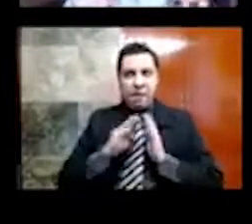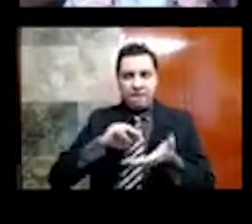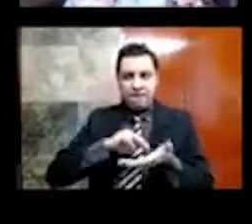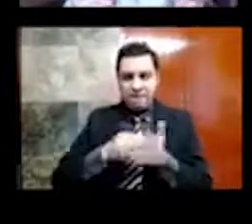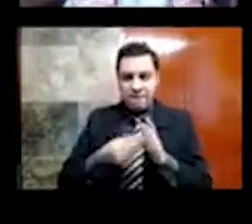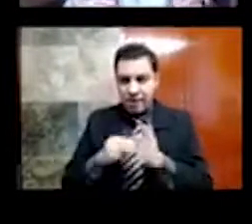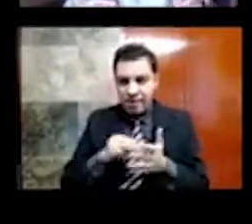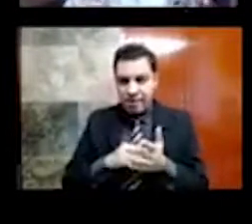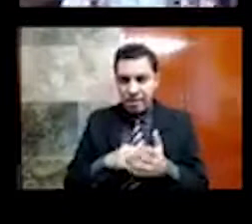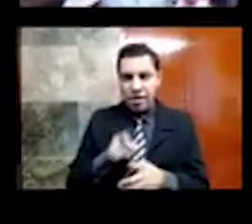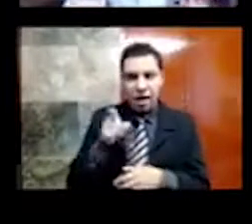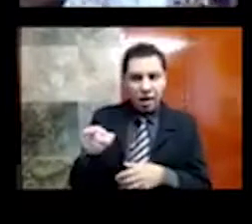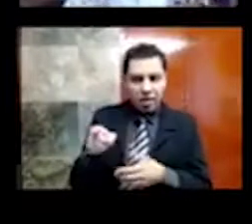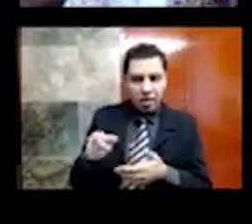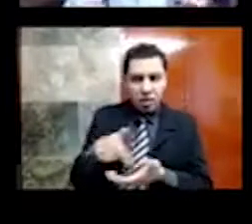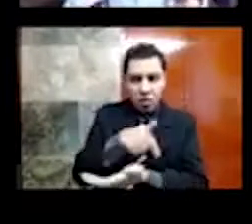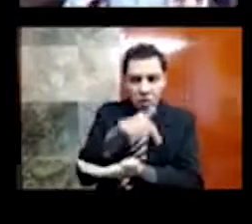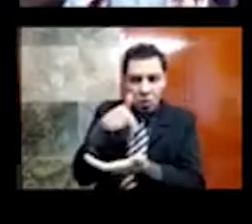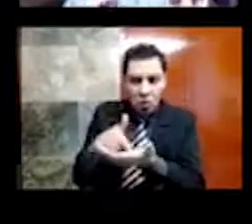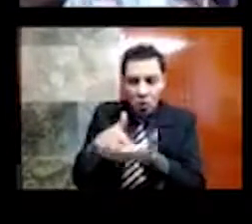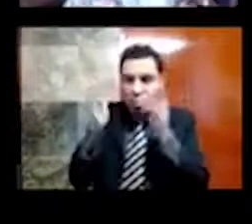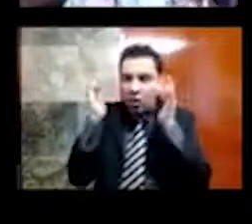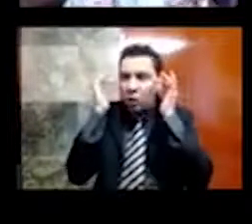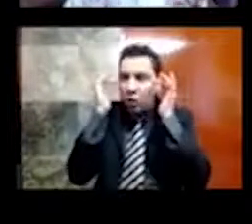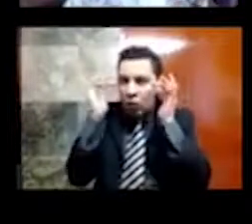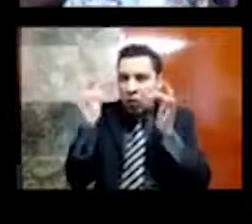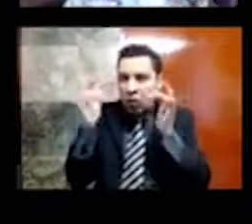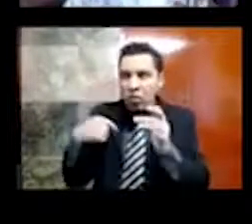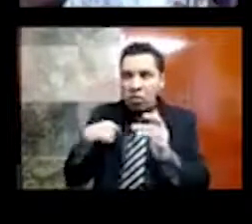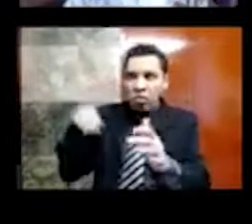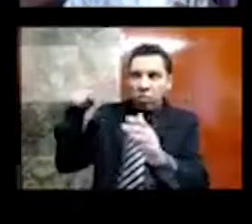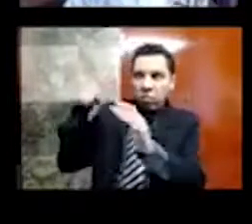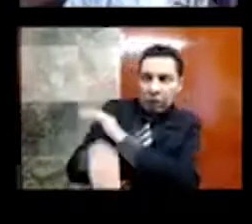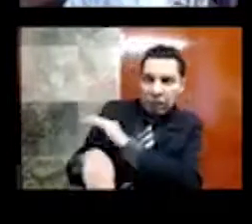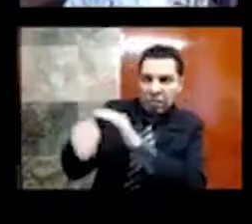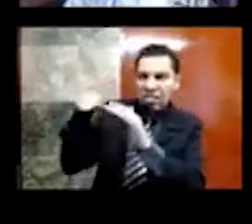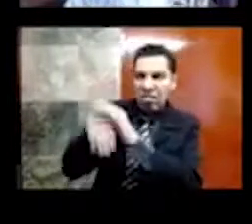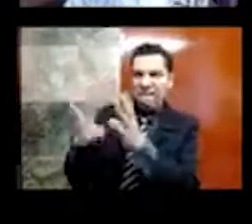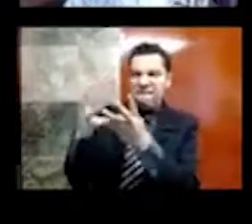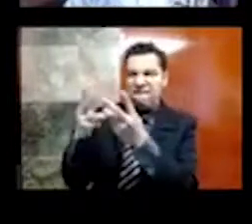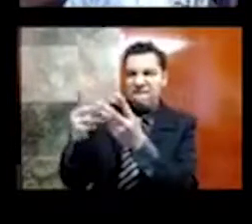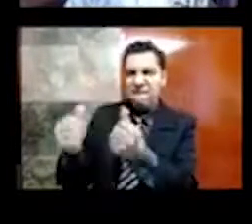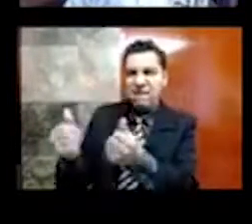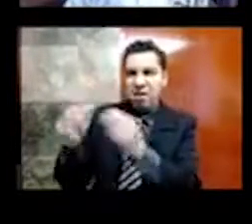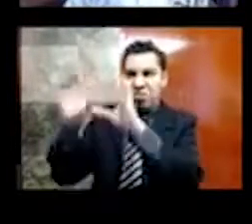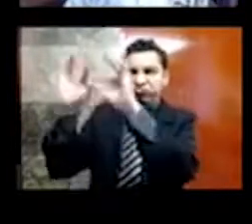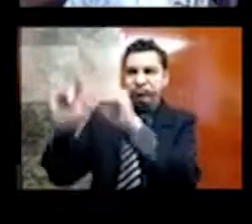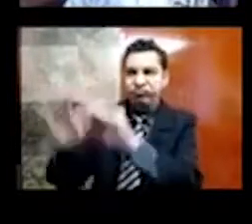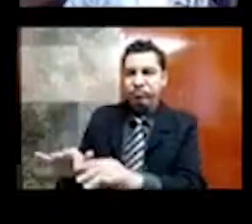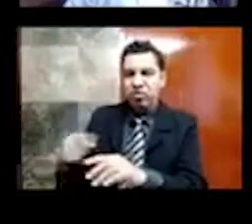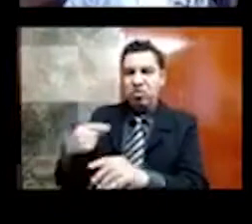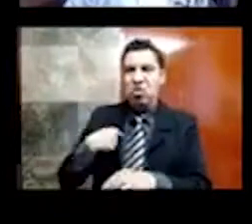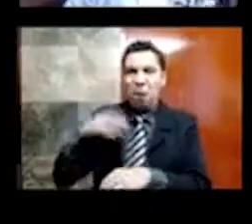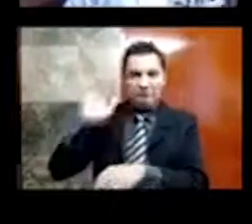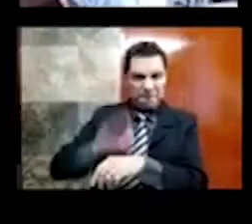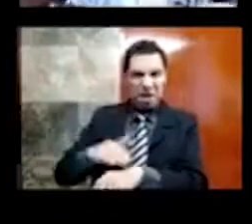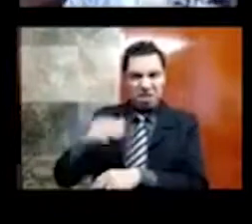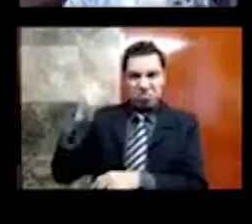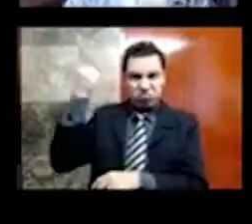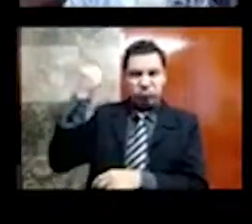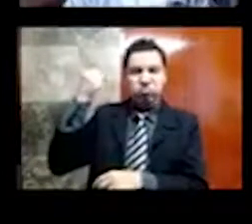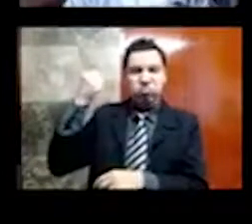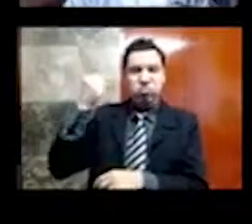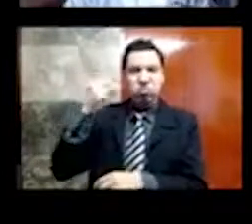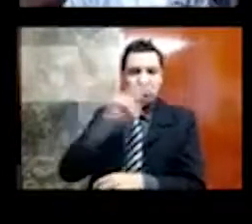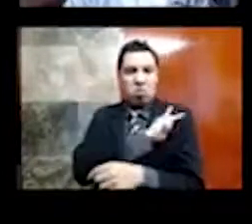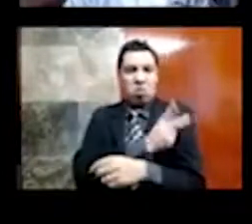es la ciudad sagrada y yo la derroto, la acabo, la destruyo, yo soy más poderoso que sus dioses, a ojos